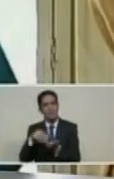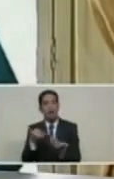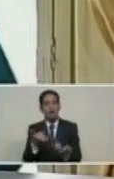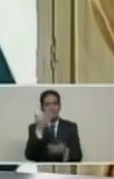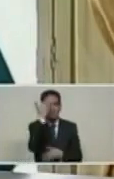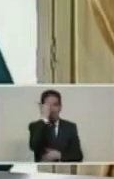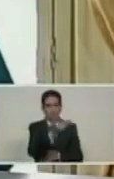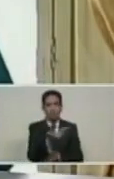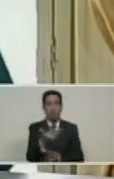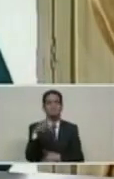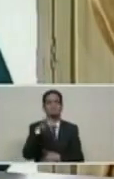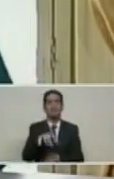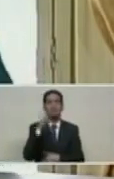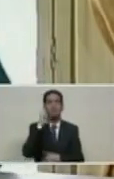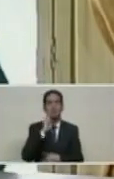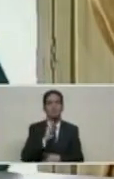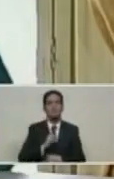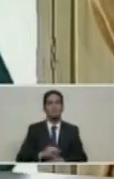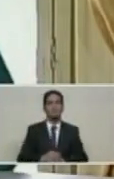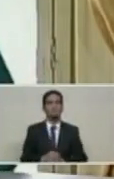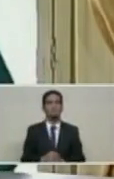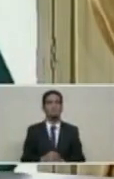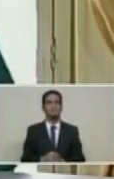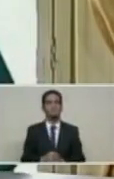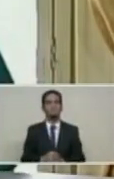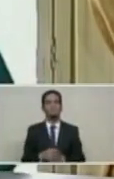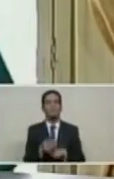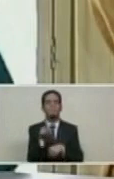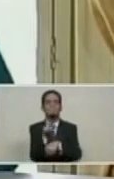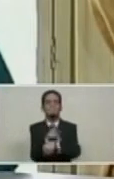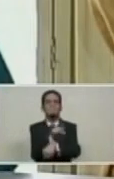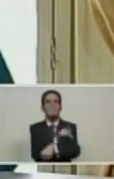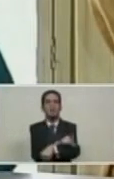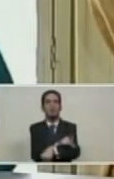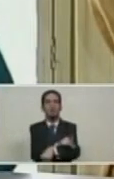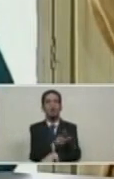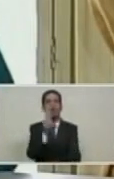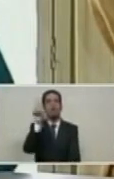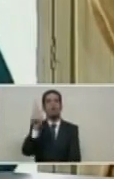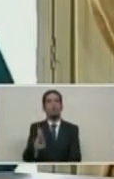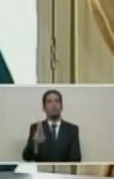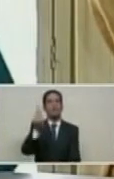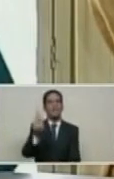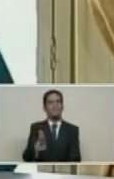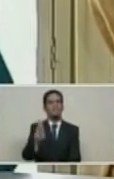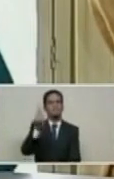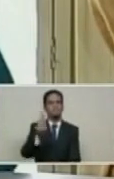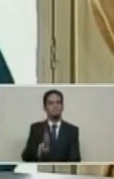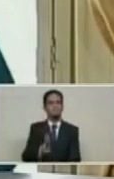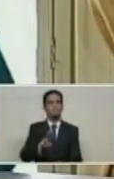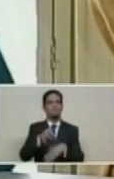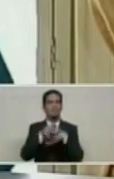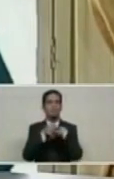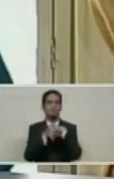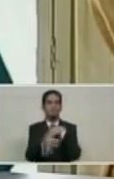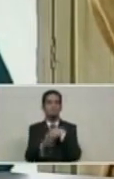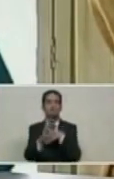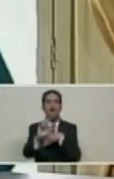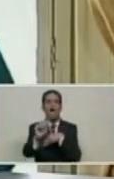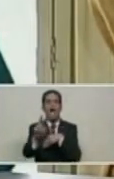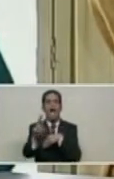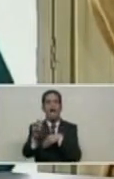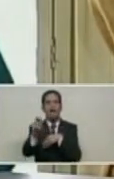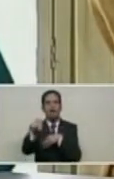de Venezuela, a la parroquia Unare, municipio Caroní. Allá se